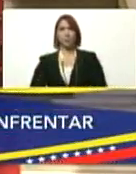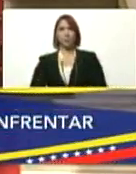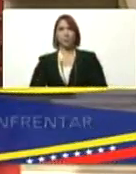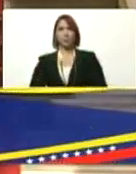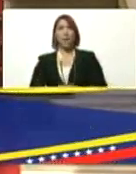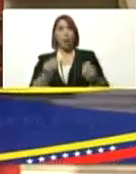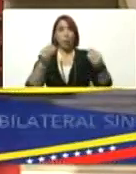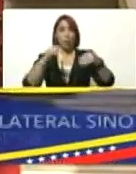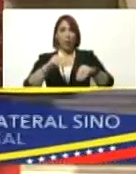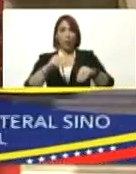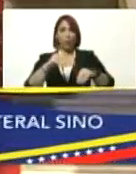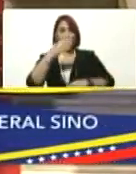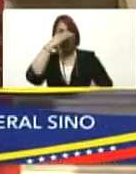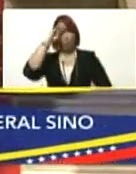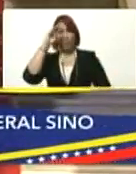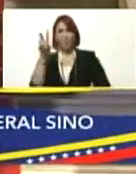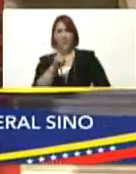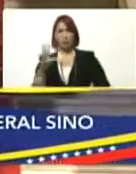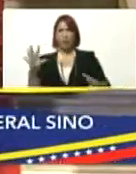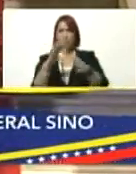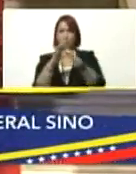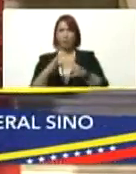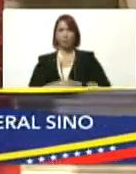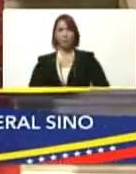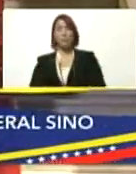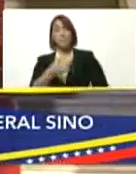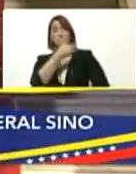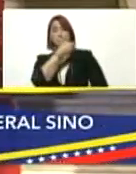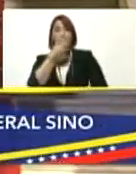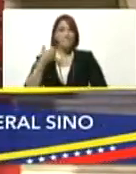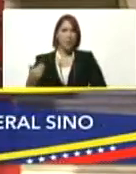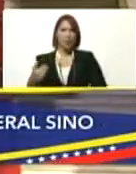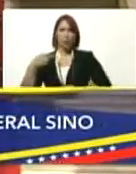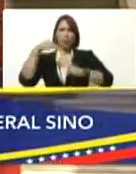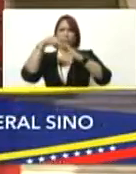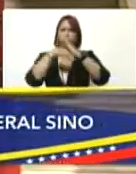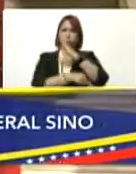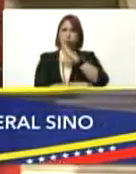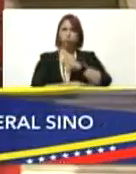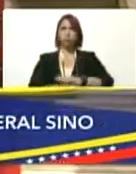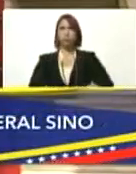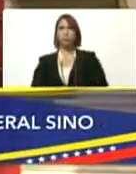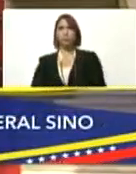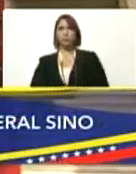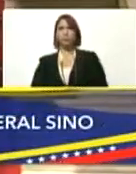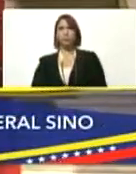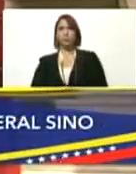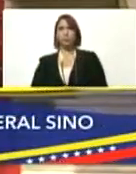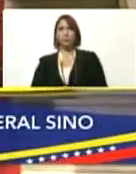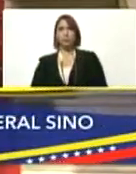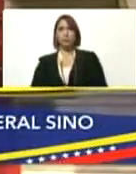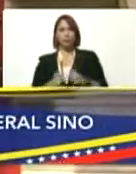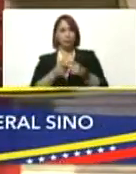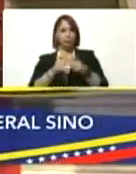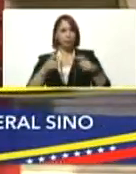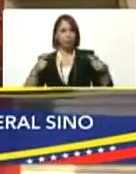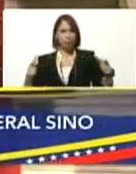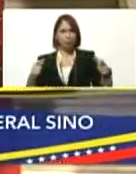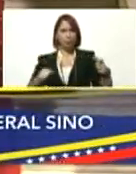cooperación Cuba-Venezuela para mejorar, para profundizar, para ampliar el apoyo